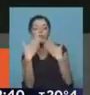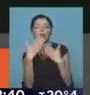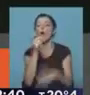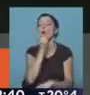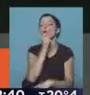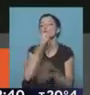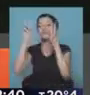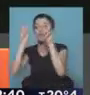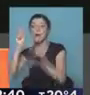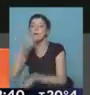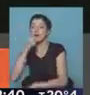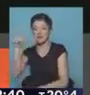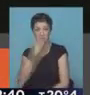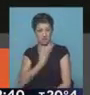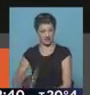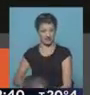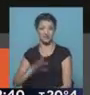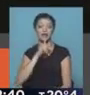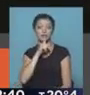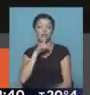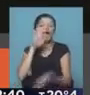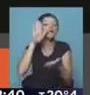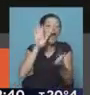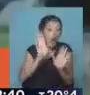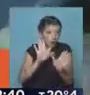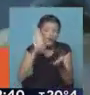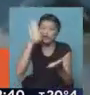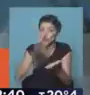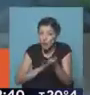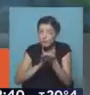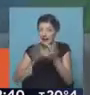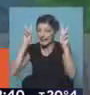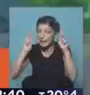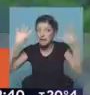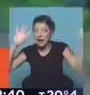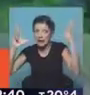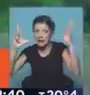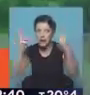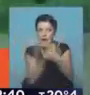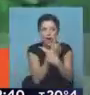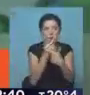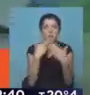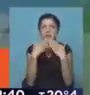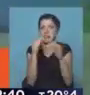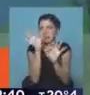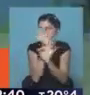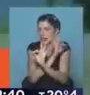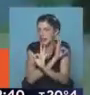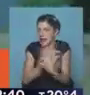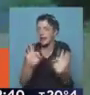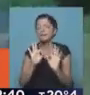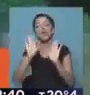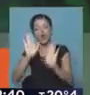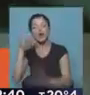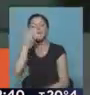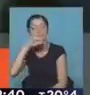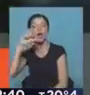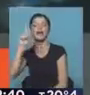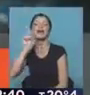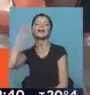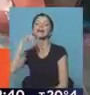demás. Ahora, de cambio climático, nadie. Hillary Clinton lo tiene en su plataforma, está el tema, pero Trump ya ha